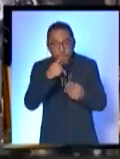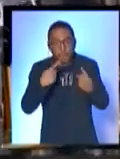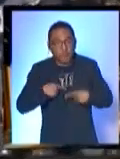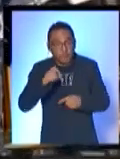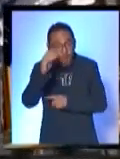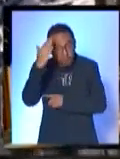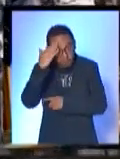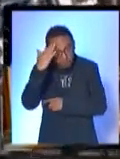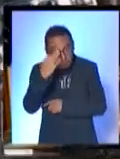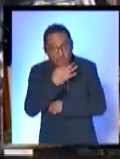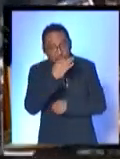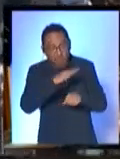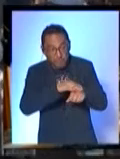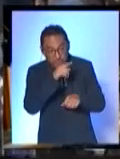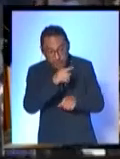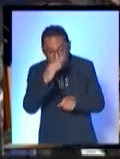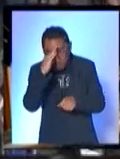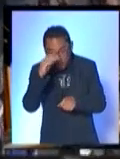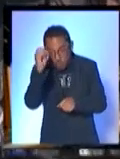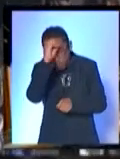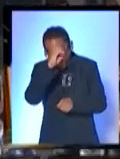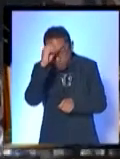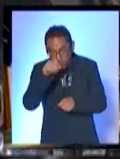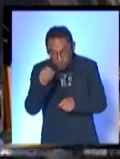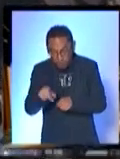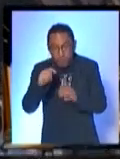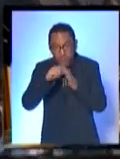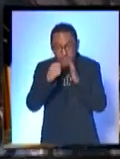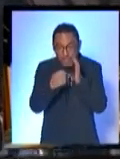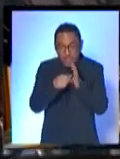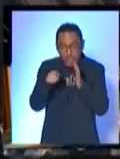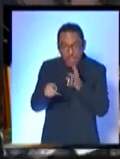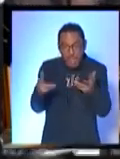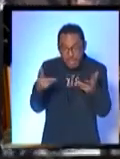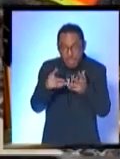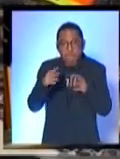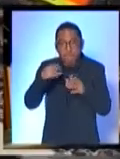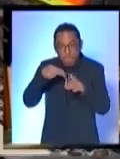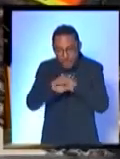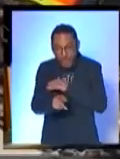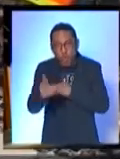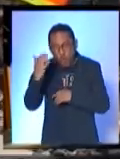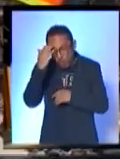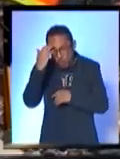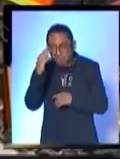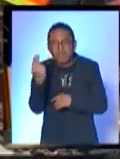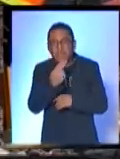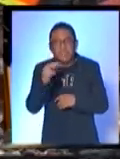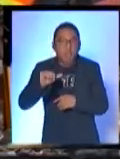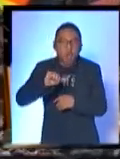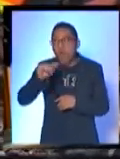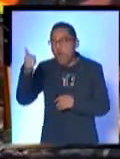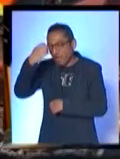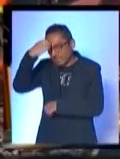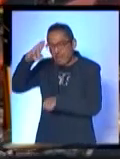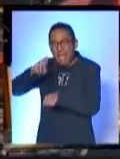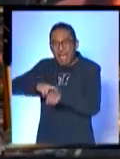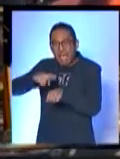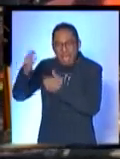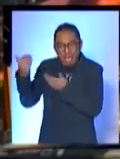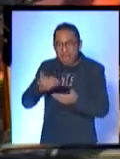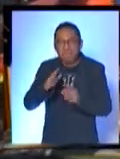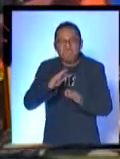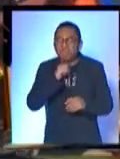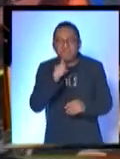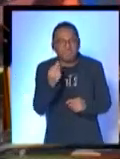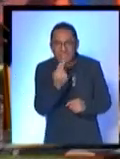tomar en consideración la opinión de los técnicos que se han formado en el metro, ya que no es necesario traer empresas extranjeras ni gente que no